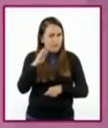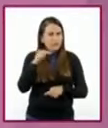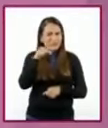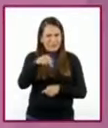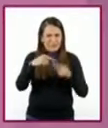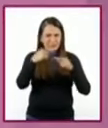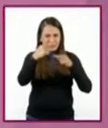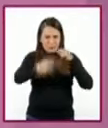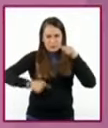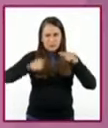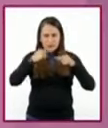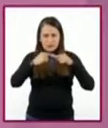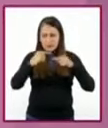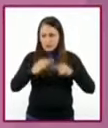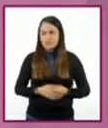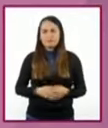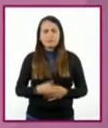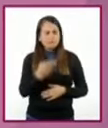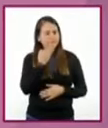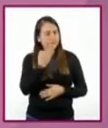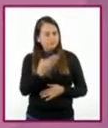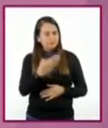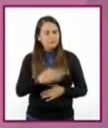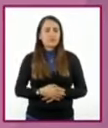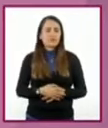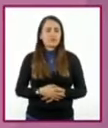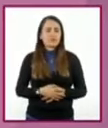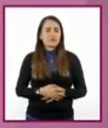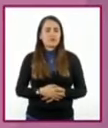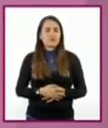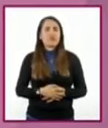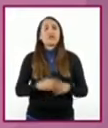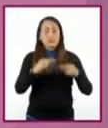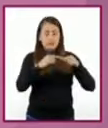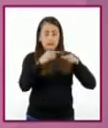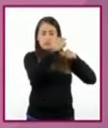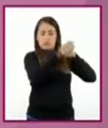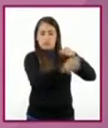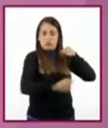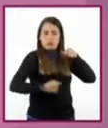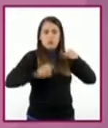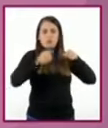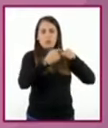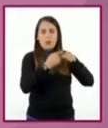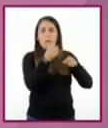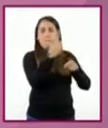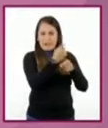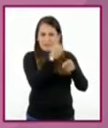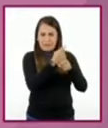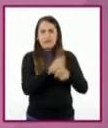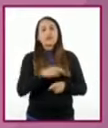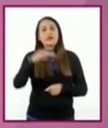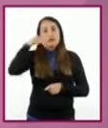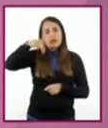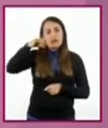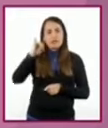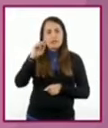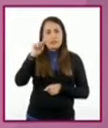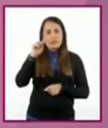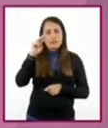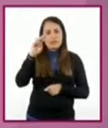ciclo. Muy bien, demos la primera vuelta al ciclo. El nitrógeno es el elemento